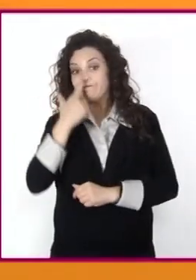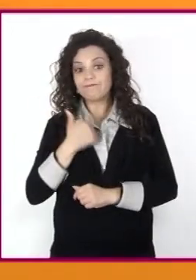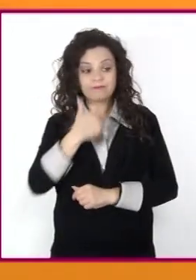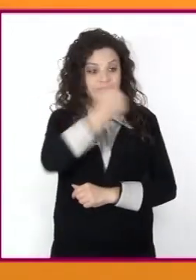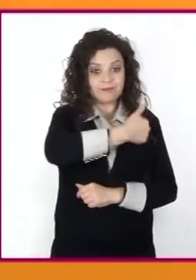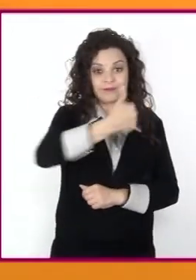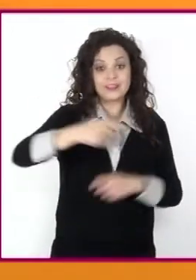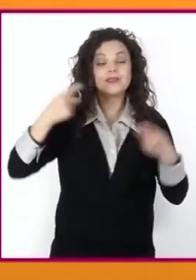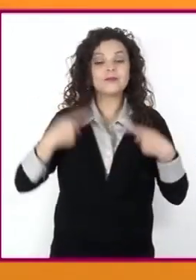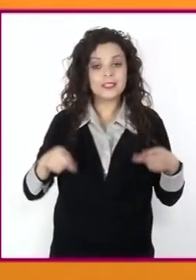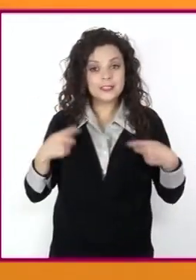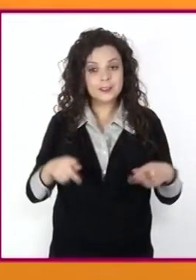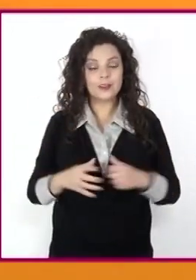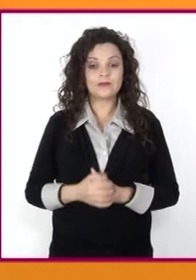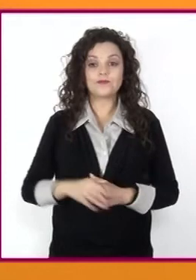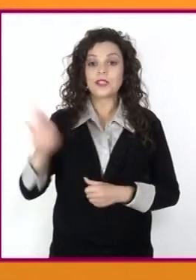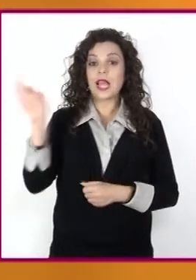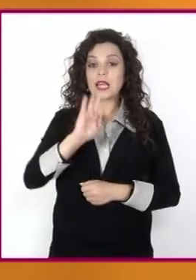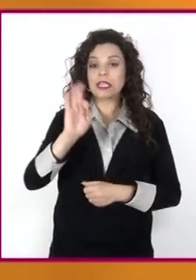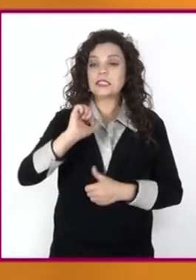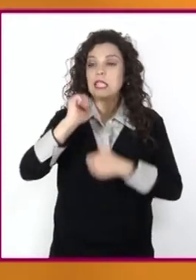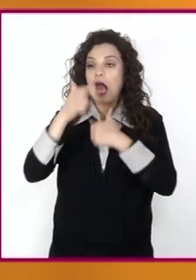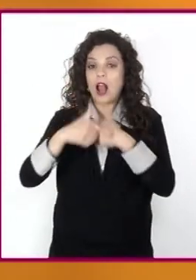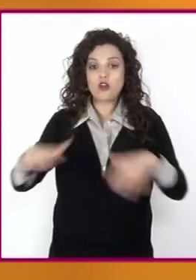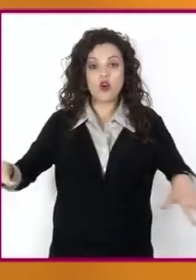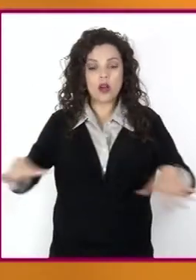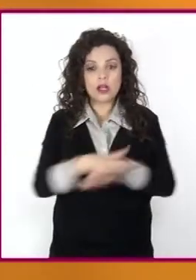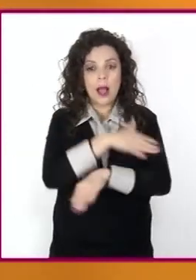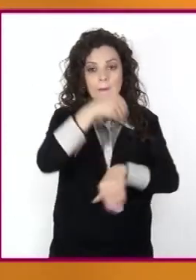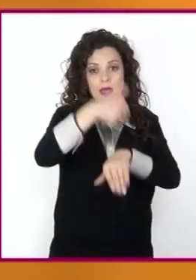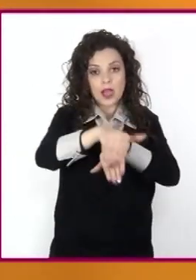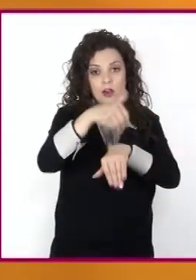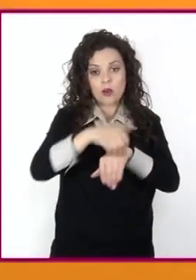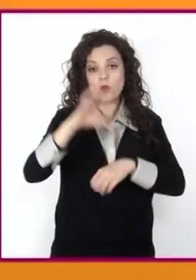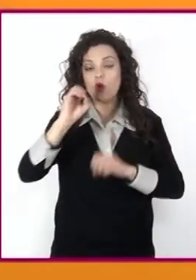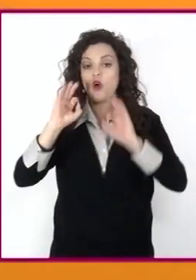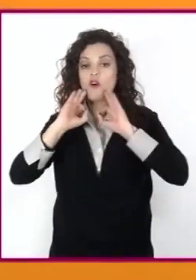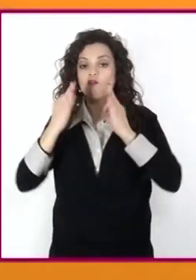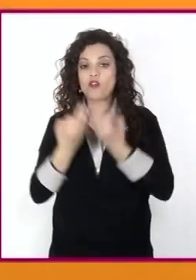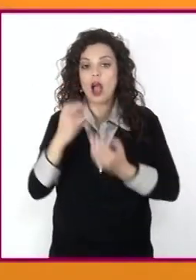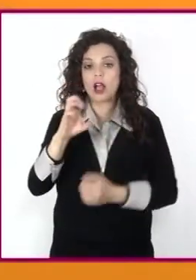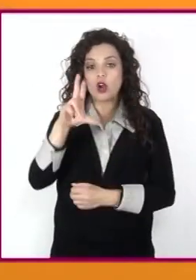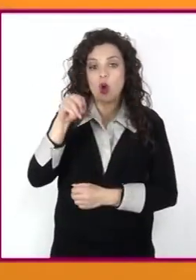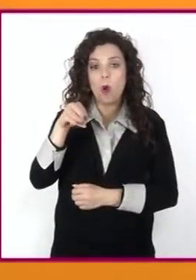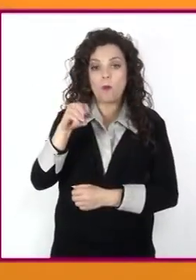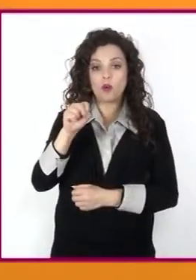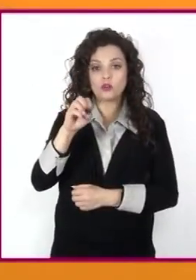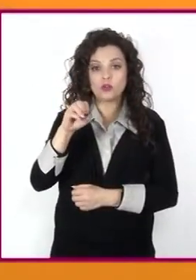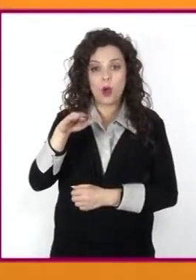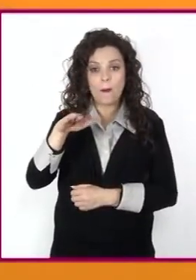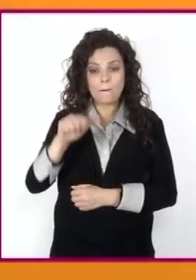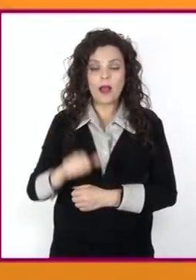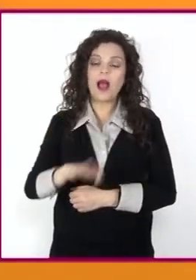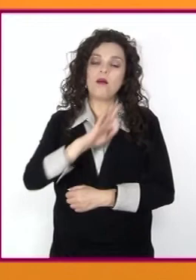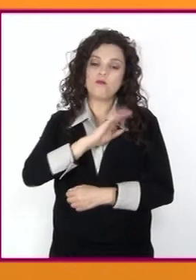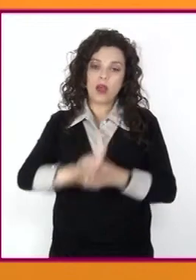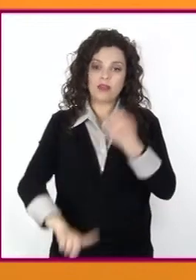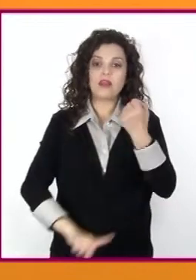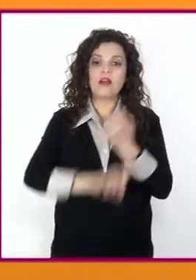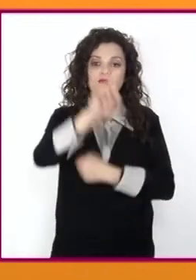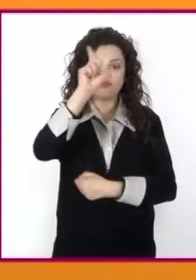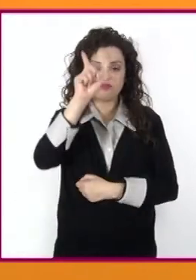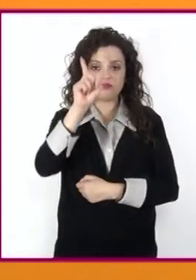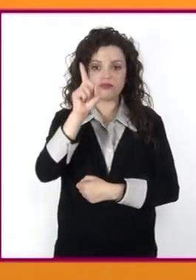llegara a ocurrir algún cambio en el número o en la forma de los cromosomas, esto puede afectar el desarrollo del organismo